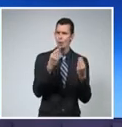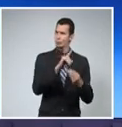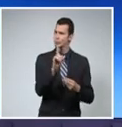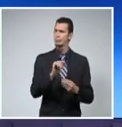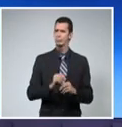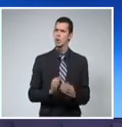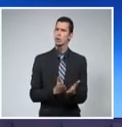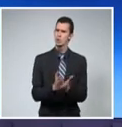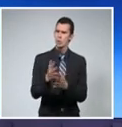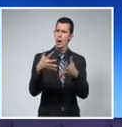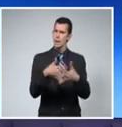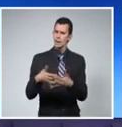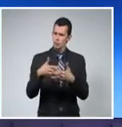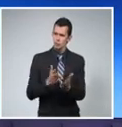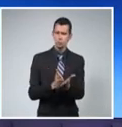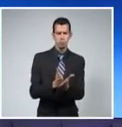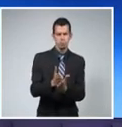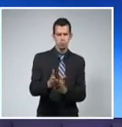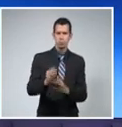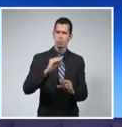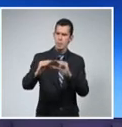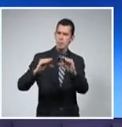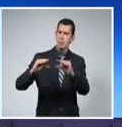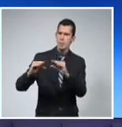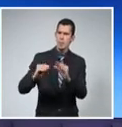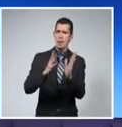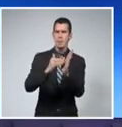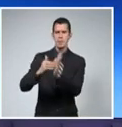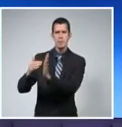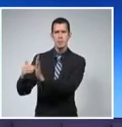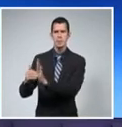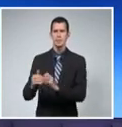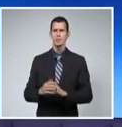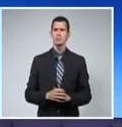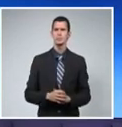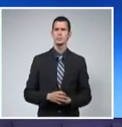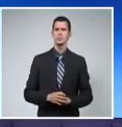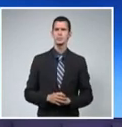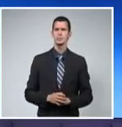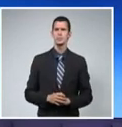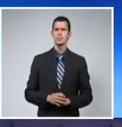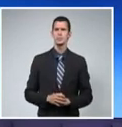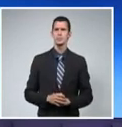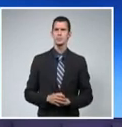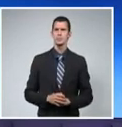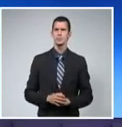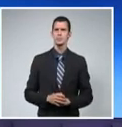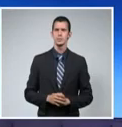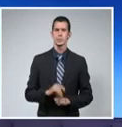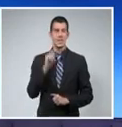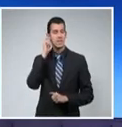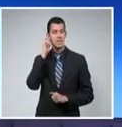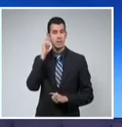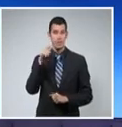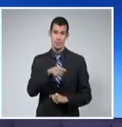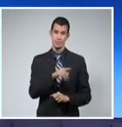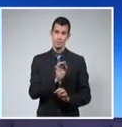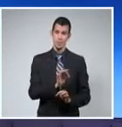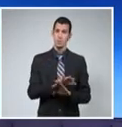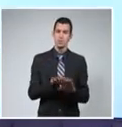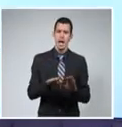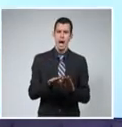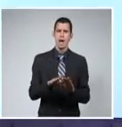Cuba. Resulta que el pasado 23 de febrero se hicieron públicos los financiamientos que ofrecieron durante finales del